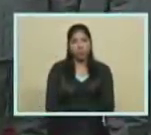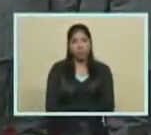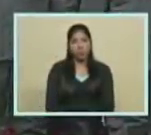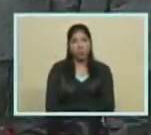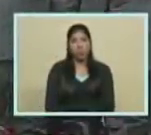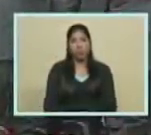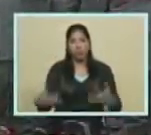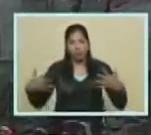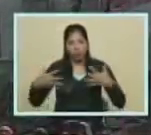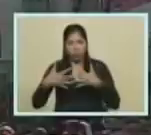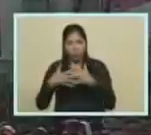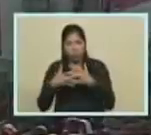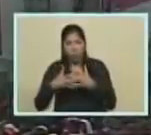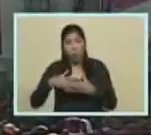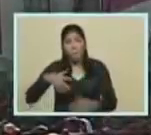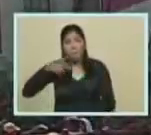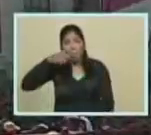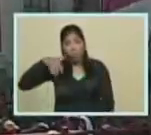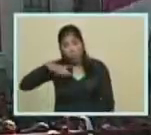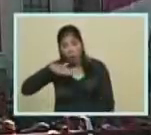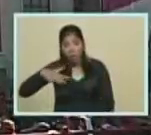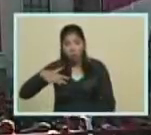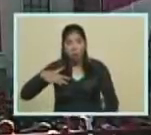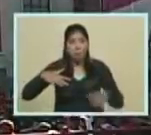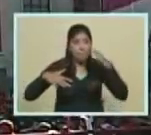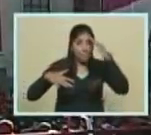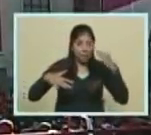unión cívico-militar, ¿sí?